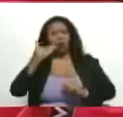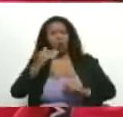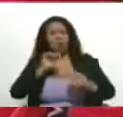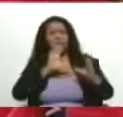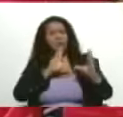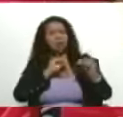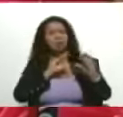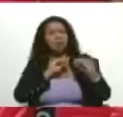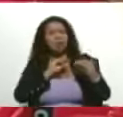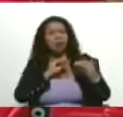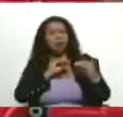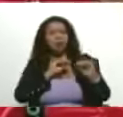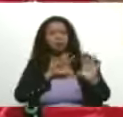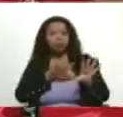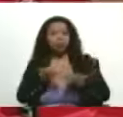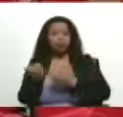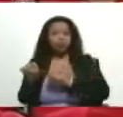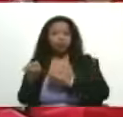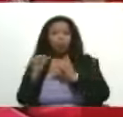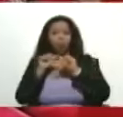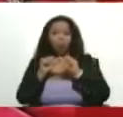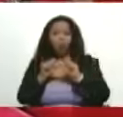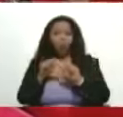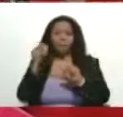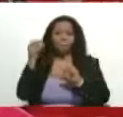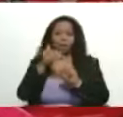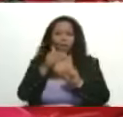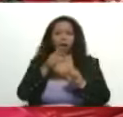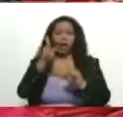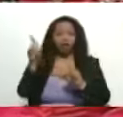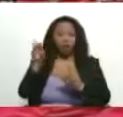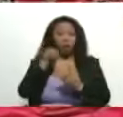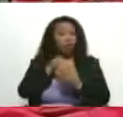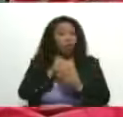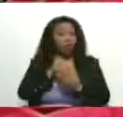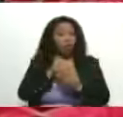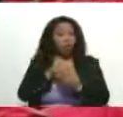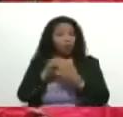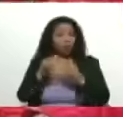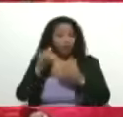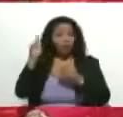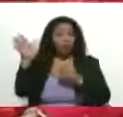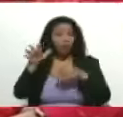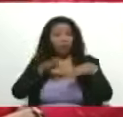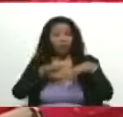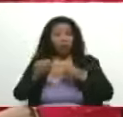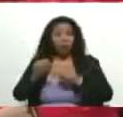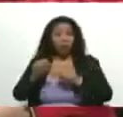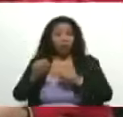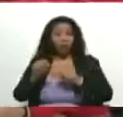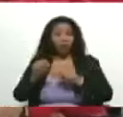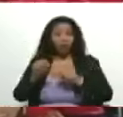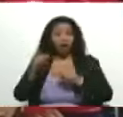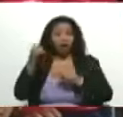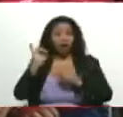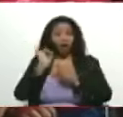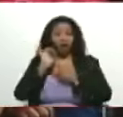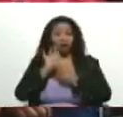El imperialismo sigue atacando, eso es desde adentro, y desde afuera el imperialismo nos tiende una